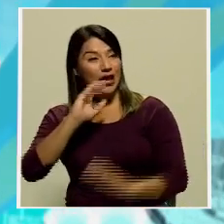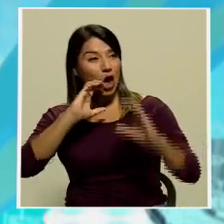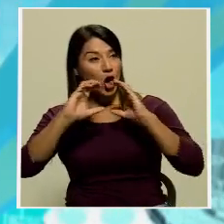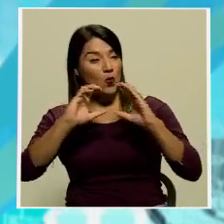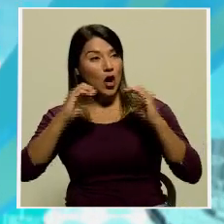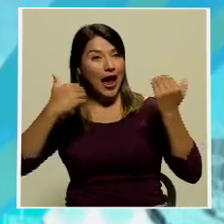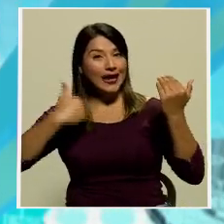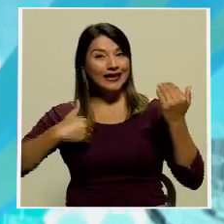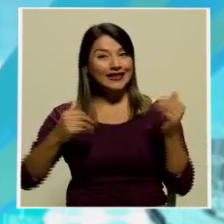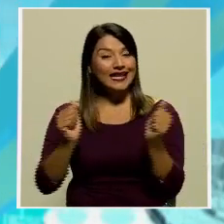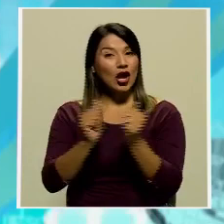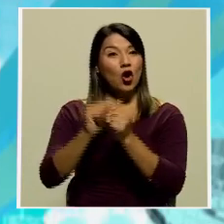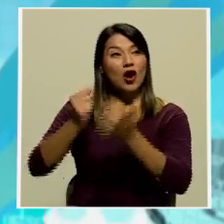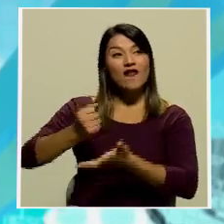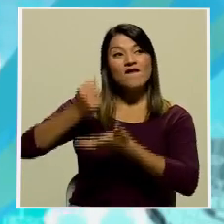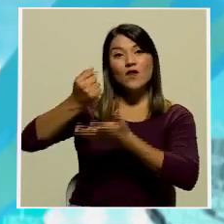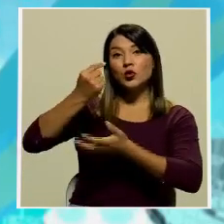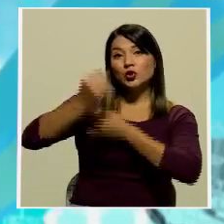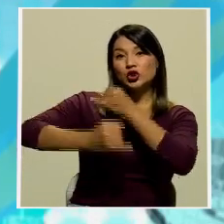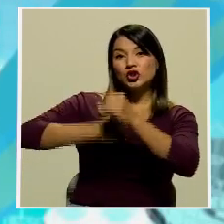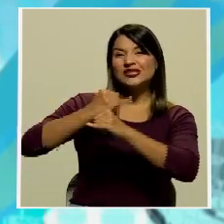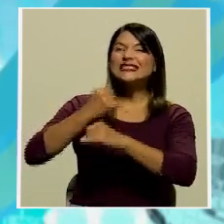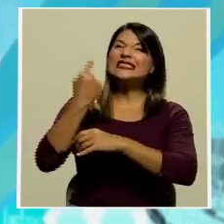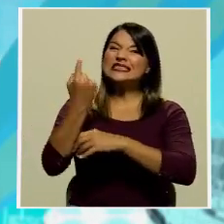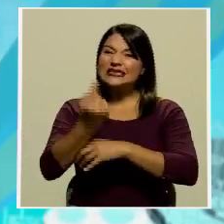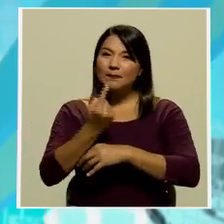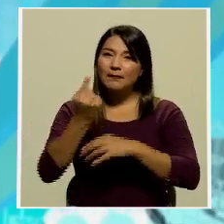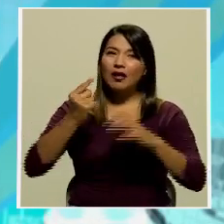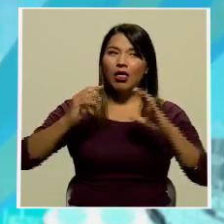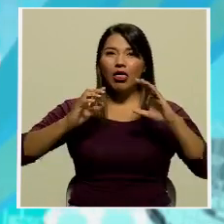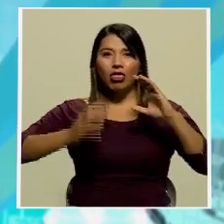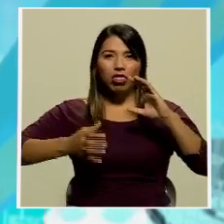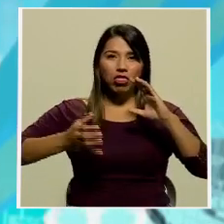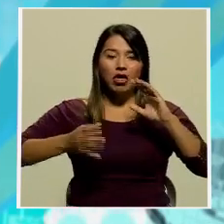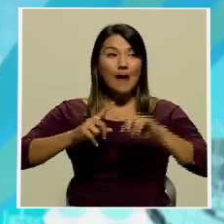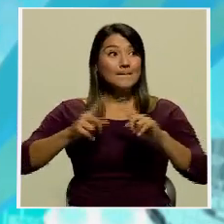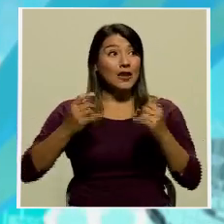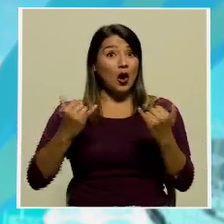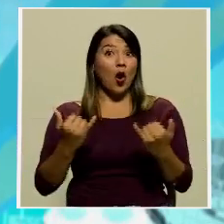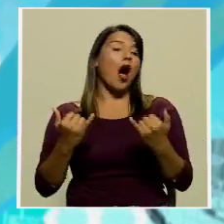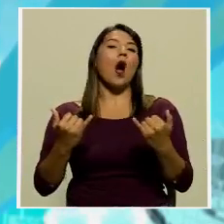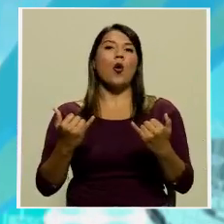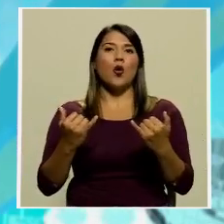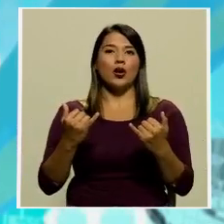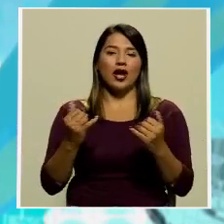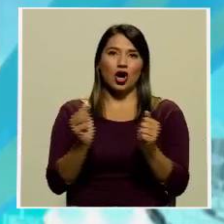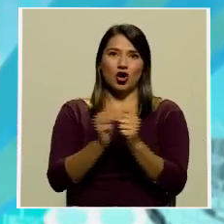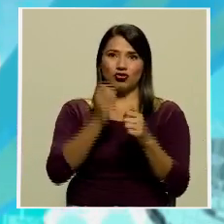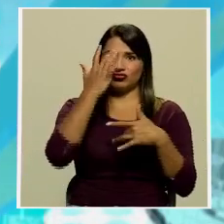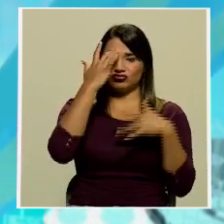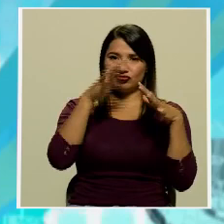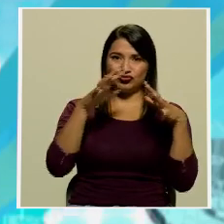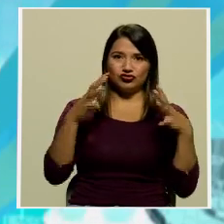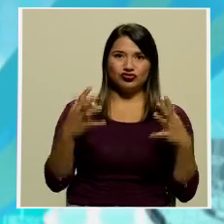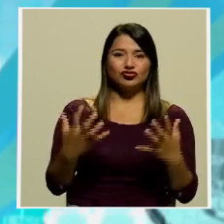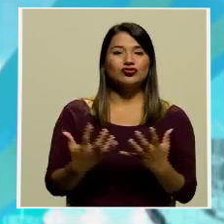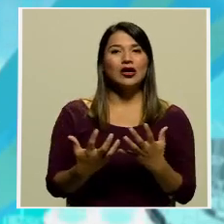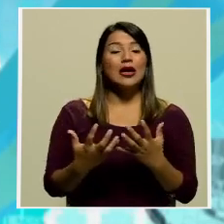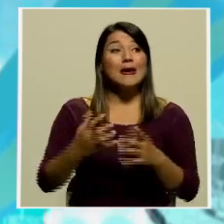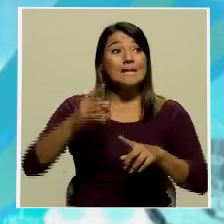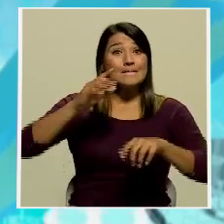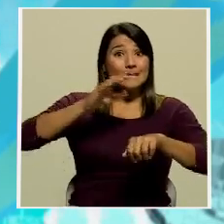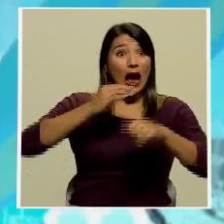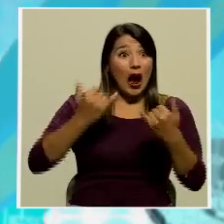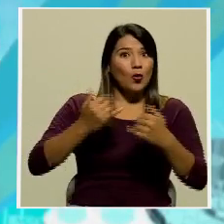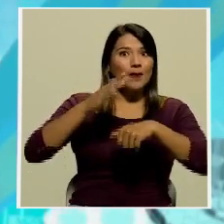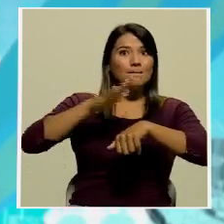fue conflictiva, pero en esta ocasión el préstamo del fondo le permitió al gobierno de Alberto Fernández